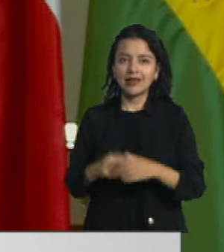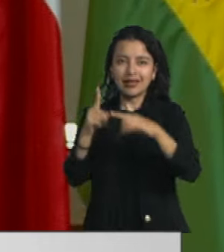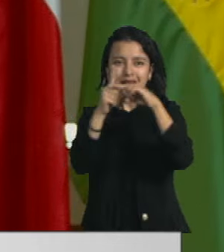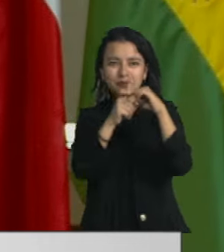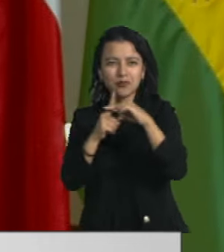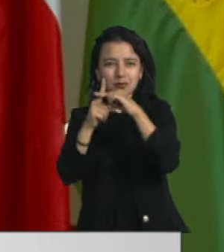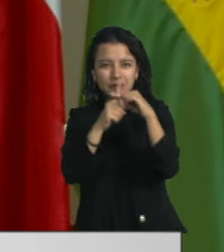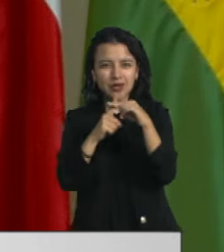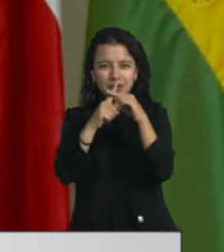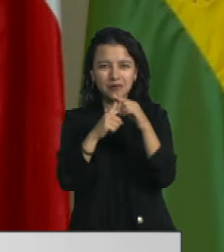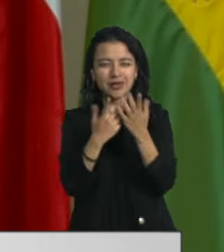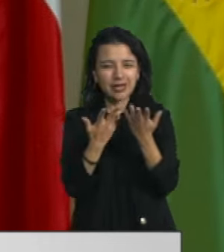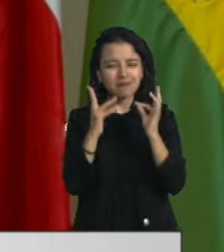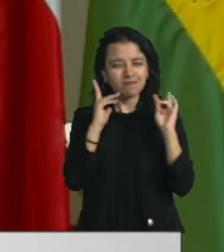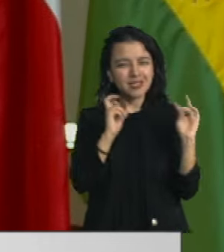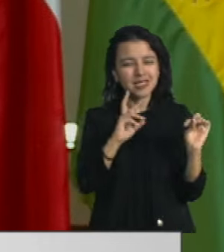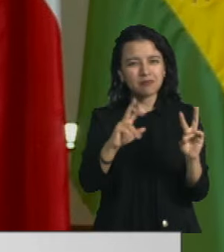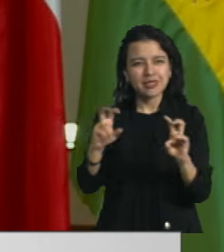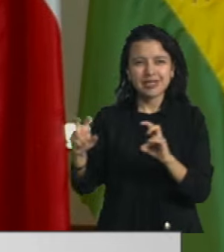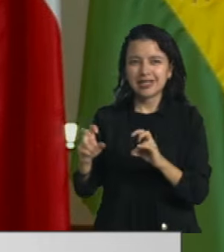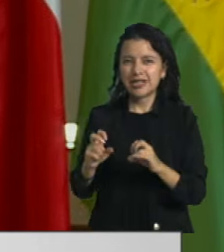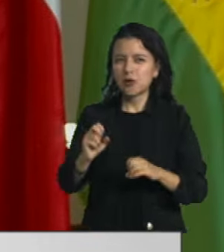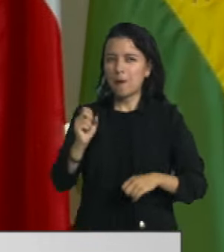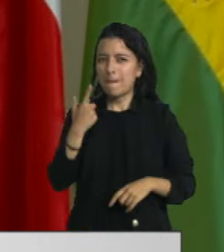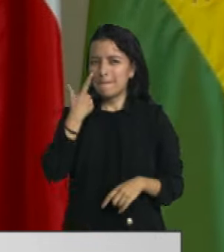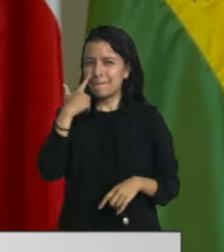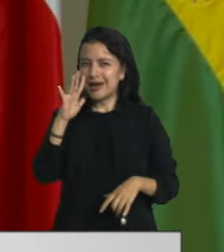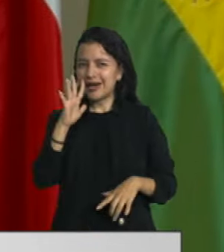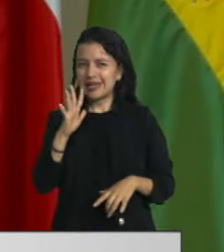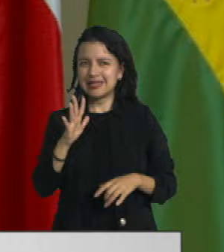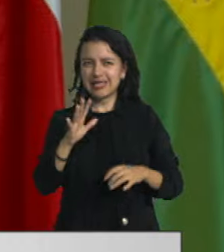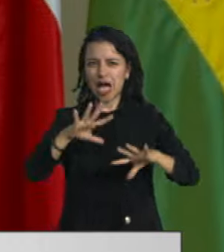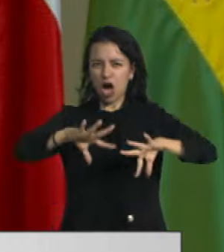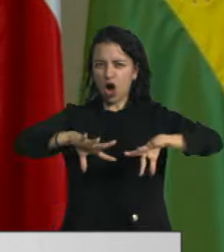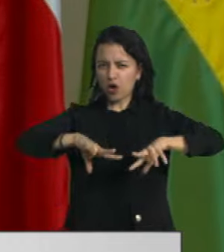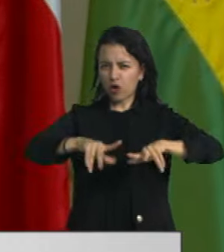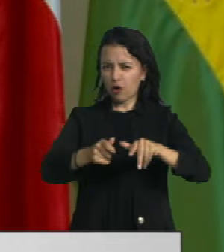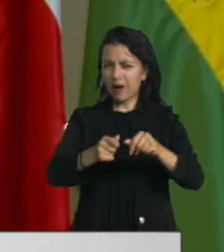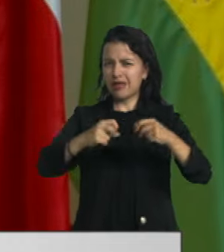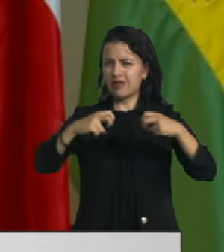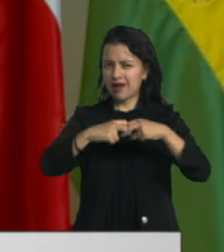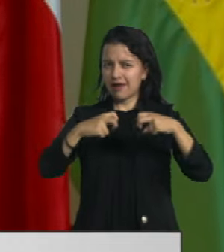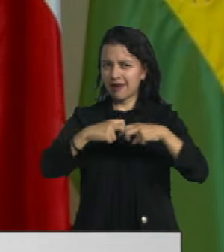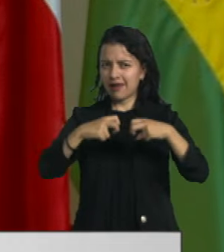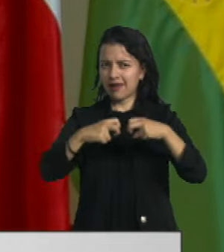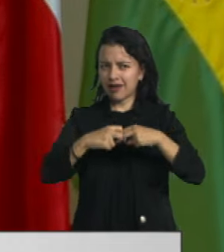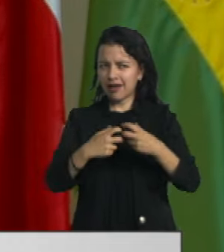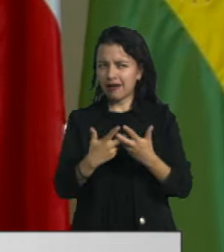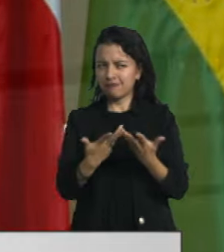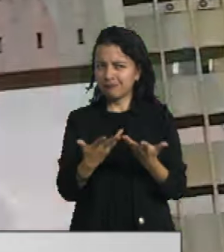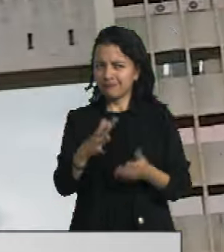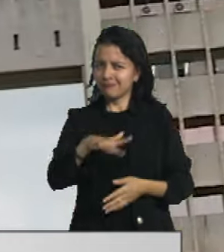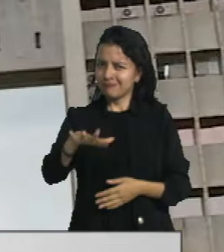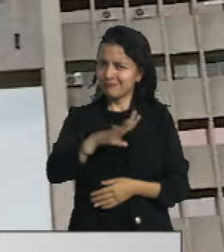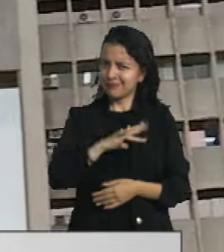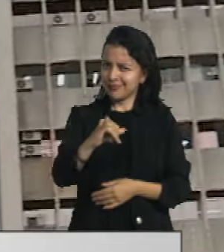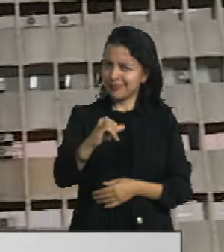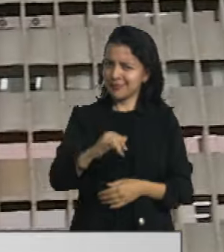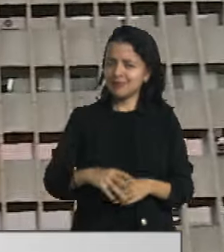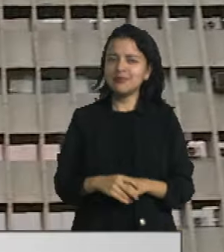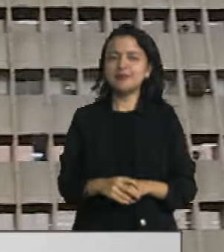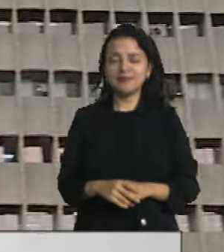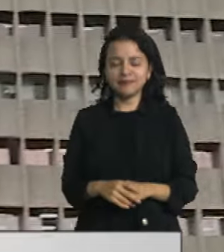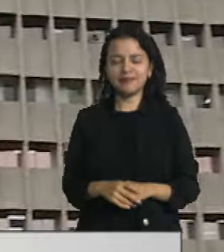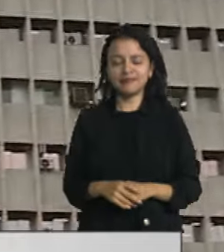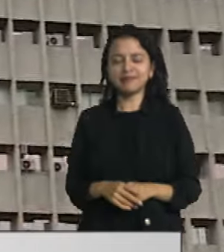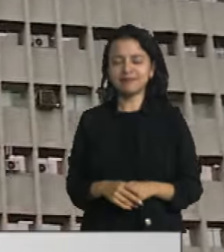General de la Nación indaga sobre un presunto cartel de robo de energía en Emcali. Tendría millonarias pérdidas. A